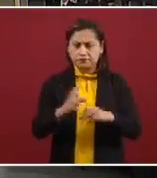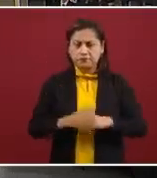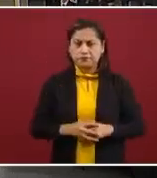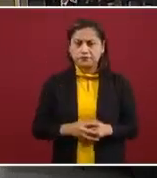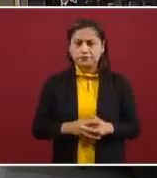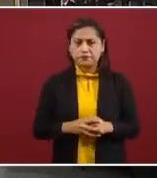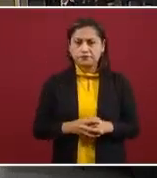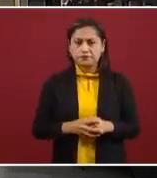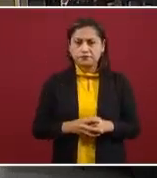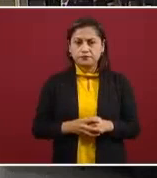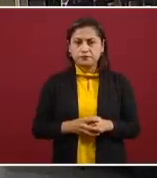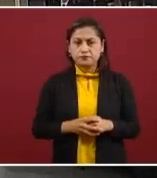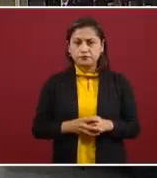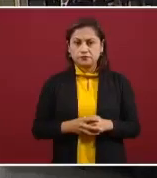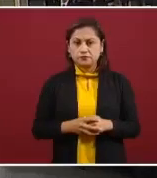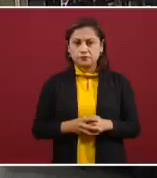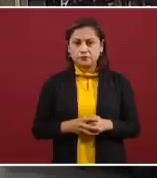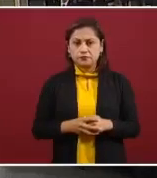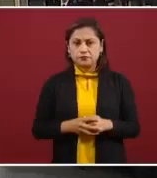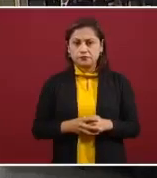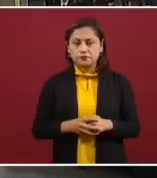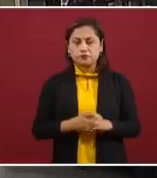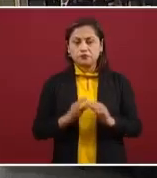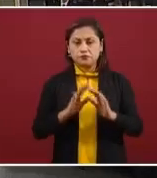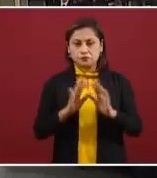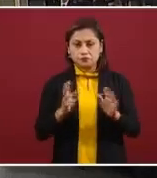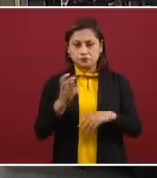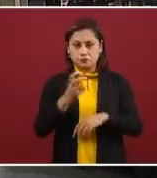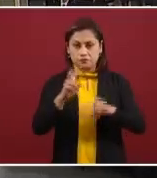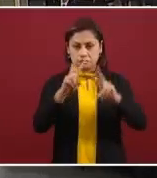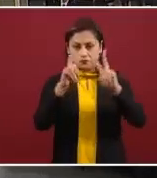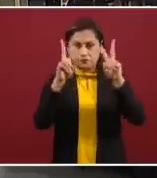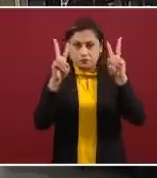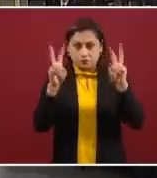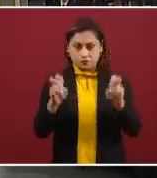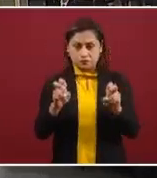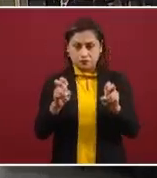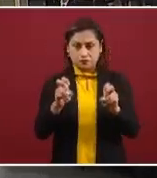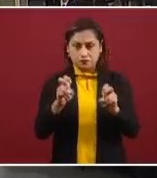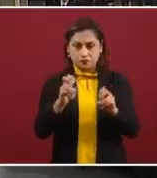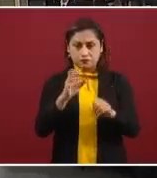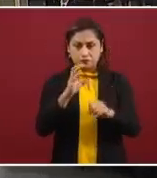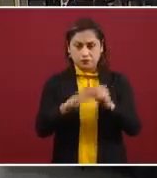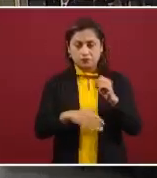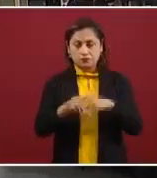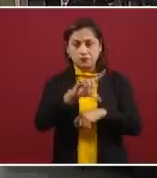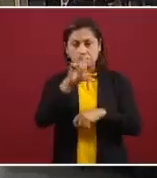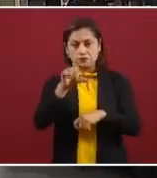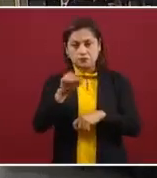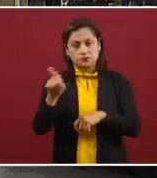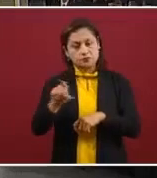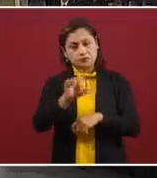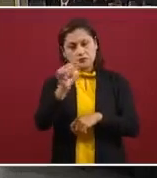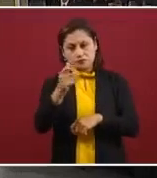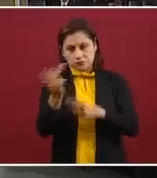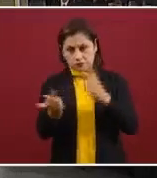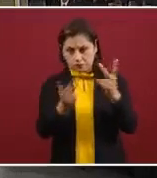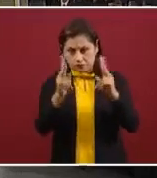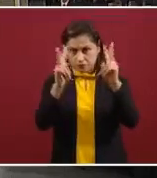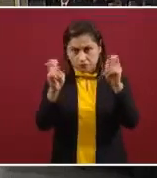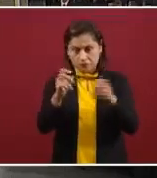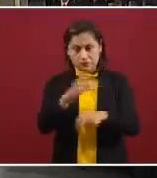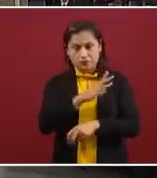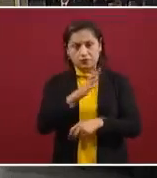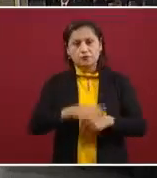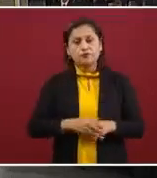y terminamos el tema y nos vamos a lo general. Sí, buenos días, señor presidente, buenos días a todos. Urbano